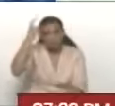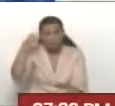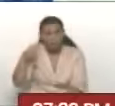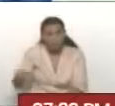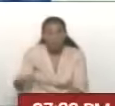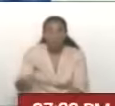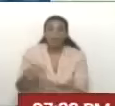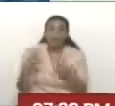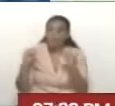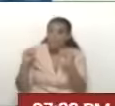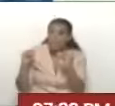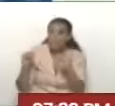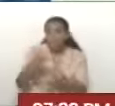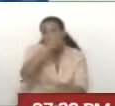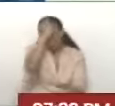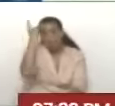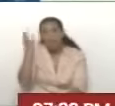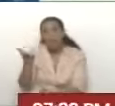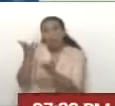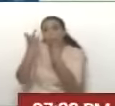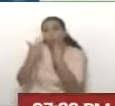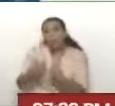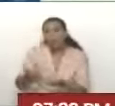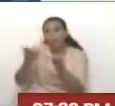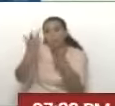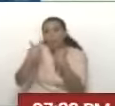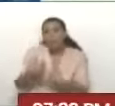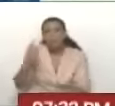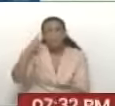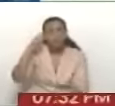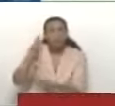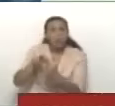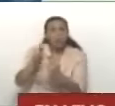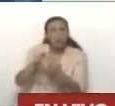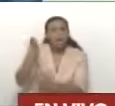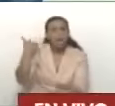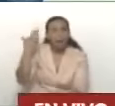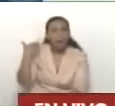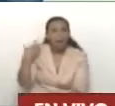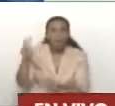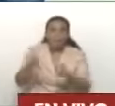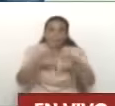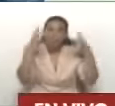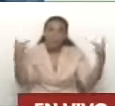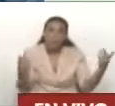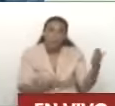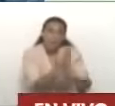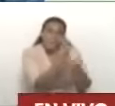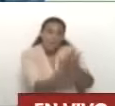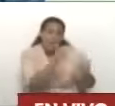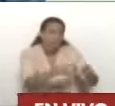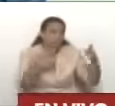nos pusimos a hablar y Diosdado es la única persona que yo conocía que lee periódico impreso.